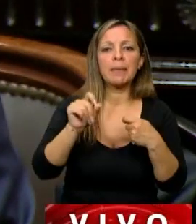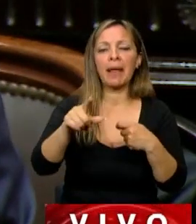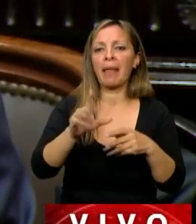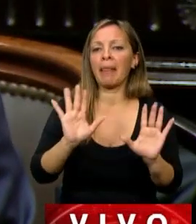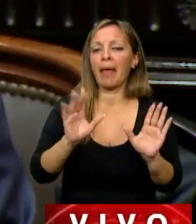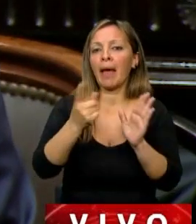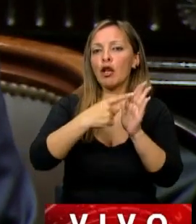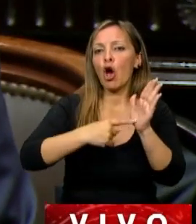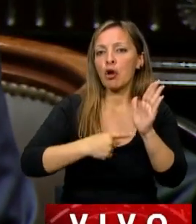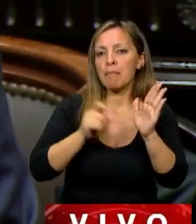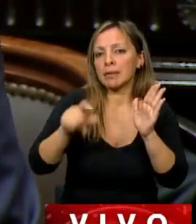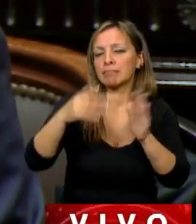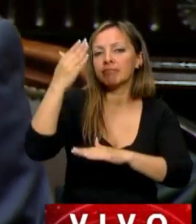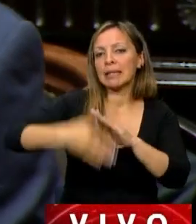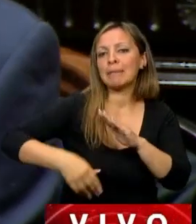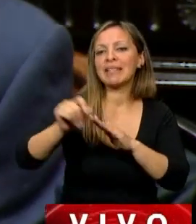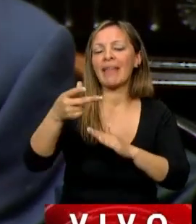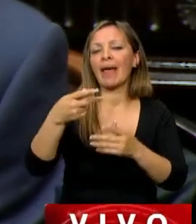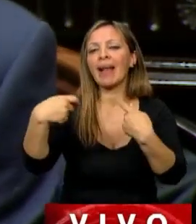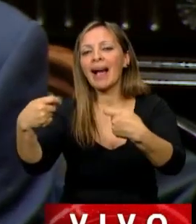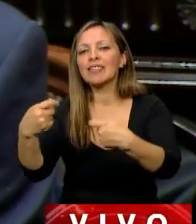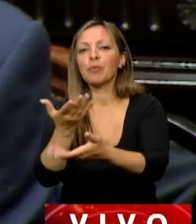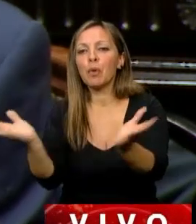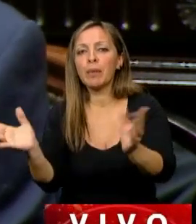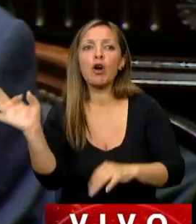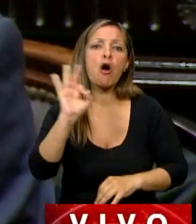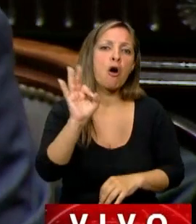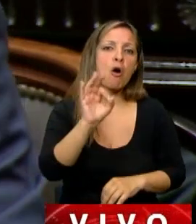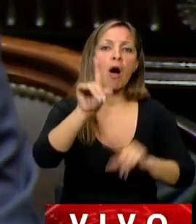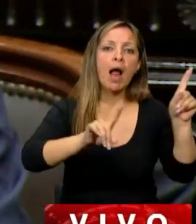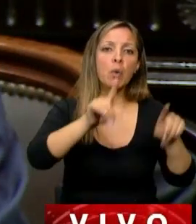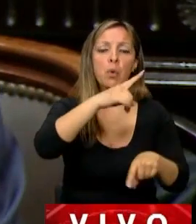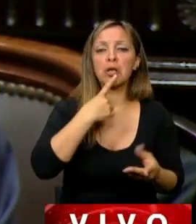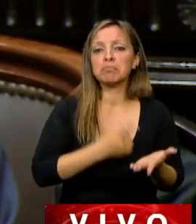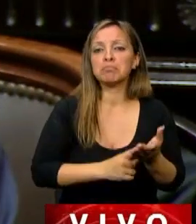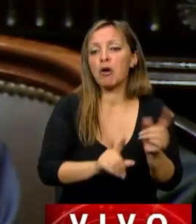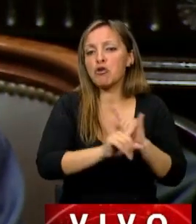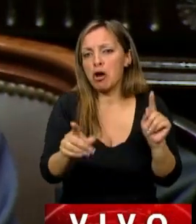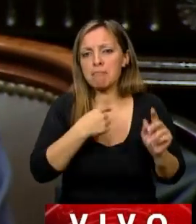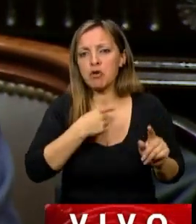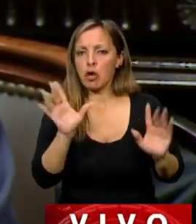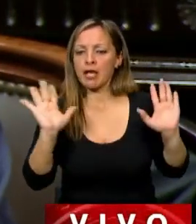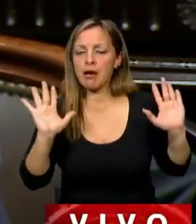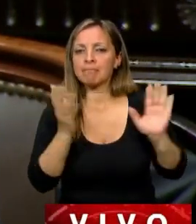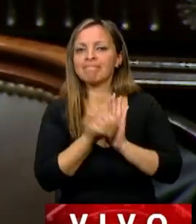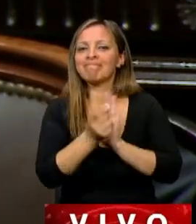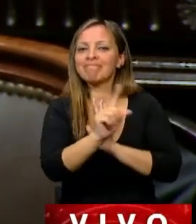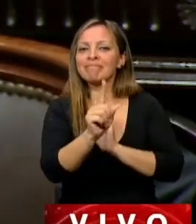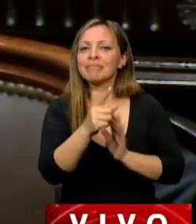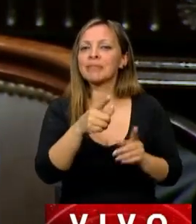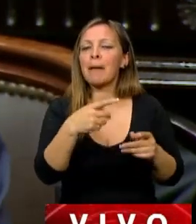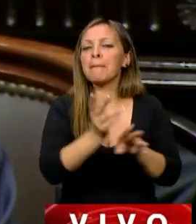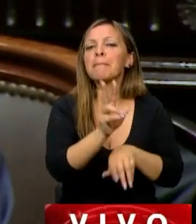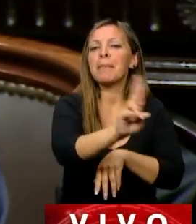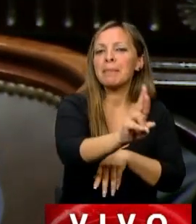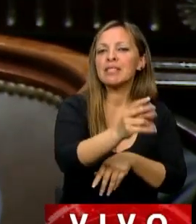las normas que restringen el aumento del gasto público o de no utilizar este permiso de alguna manera a aumentar impuestos o a no